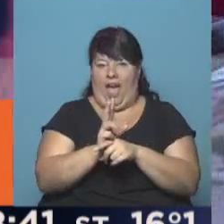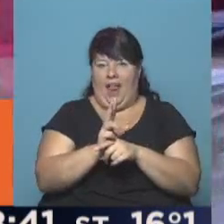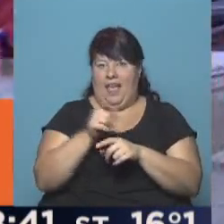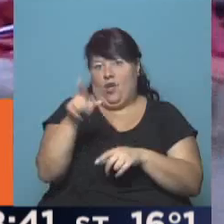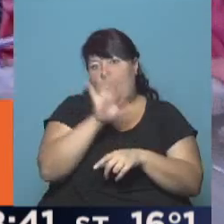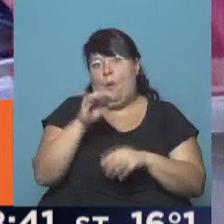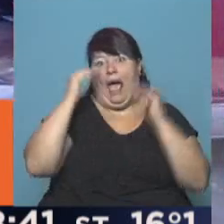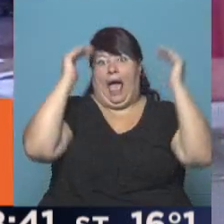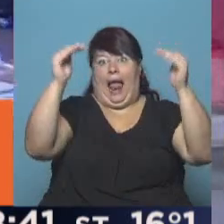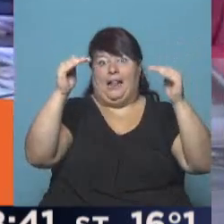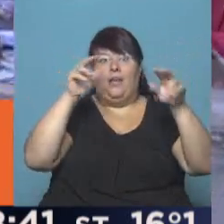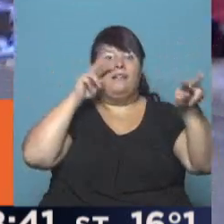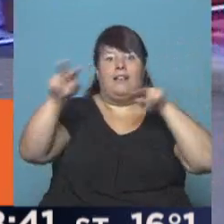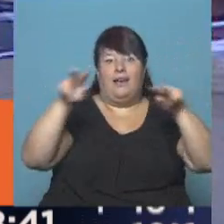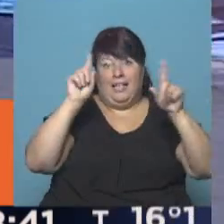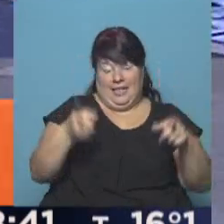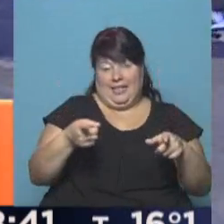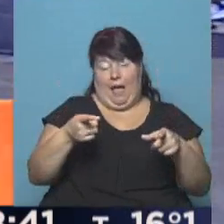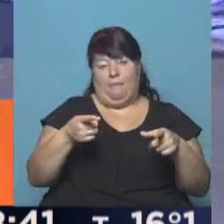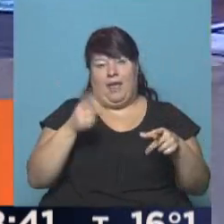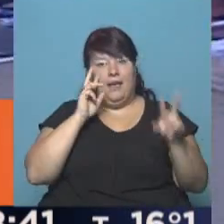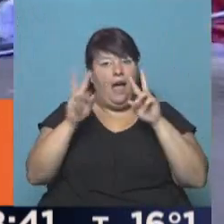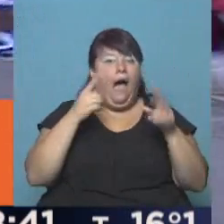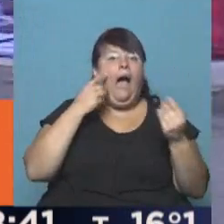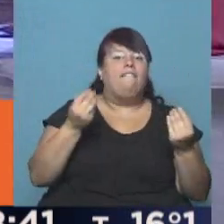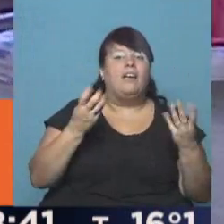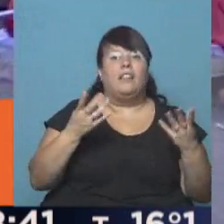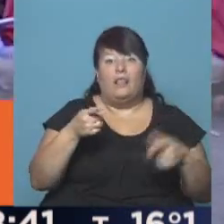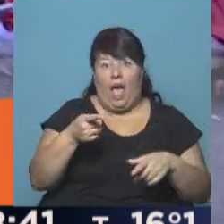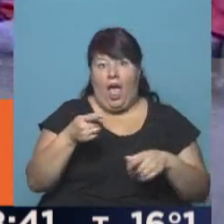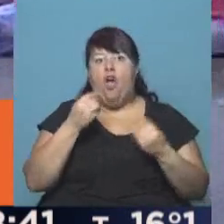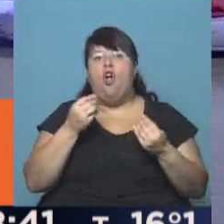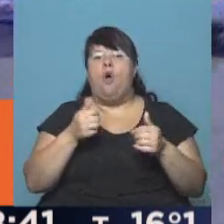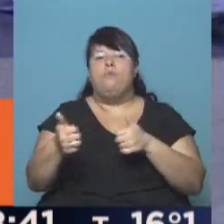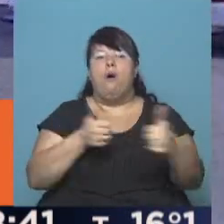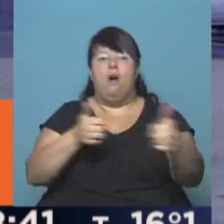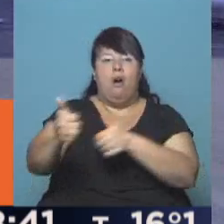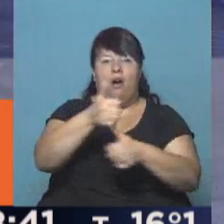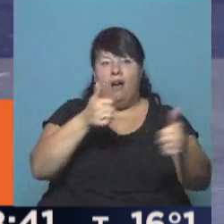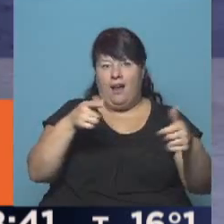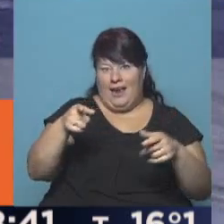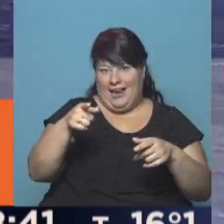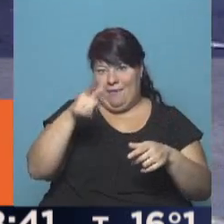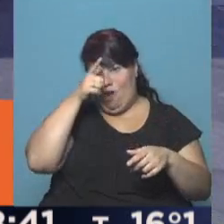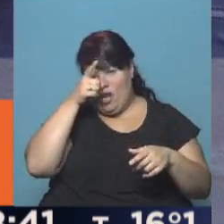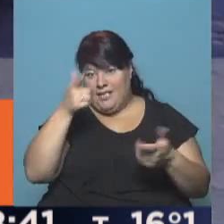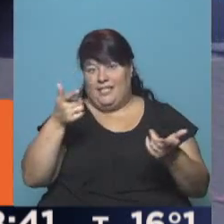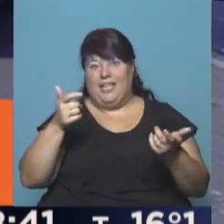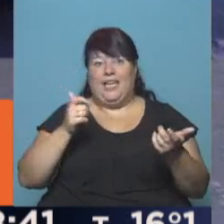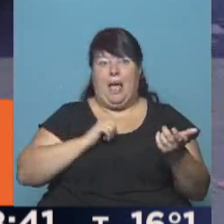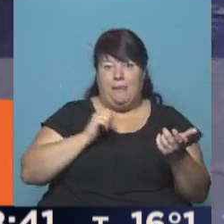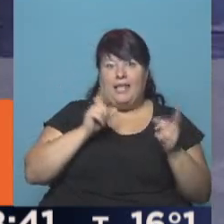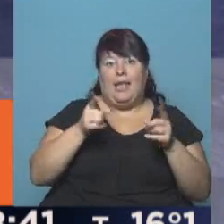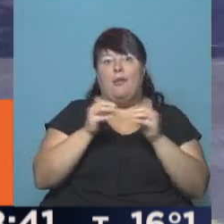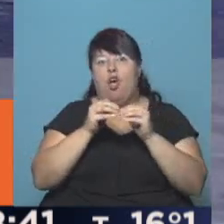posición de altura de donde además pueden pueden verificar pueden ver cuál es el movimiento que están realizando tanto los